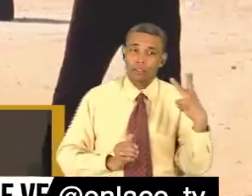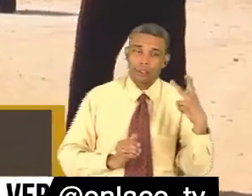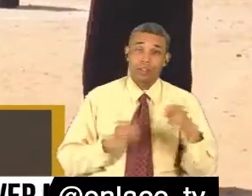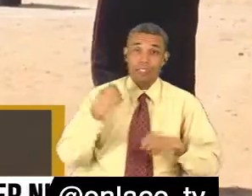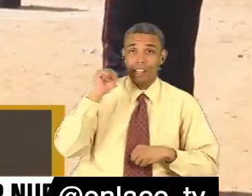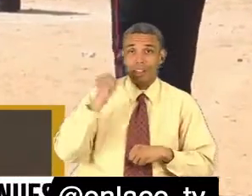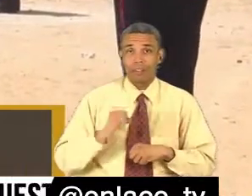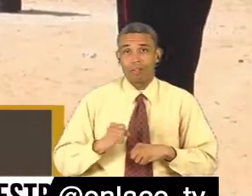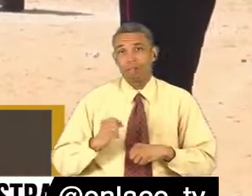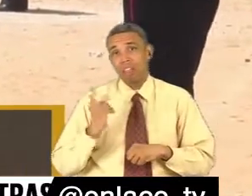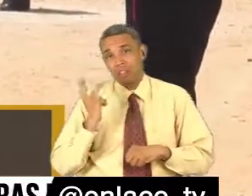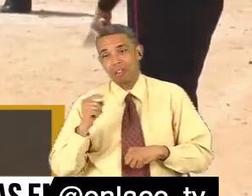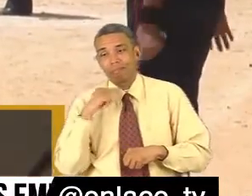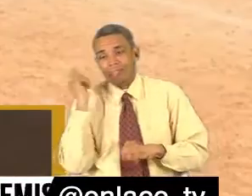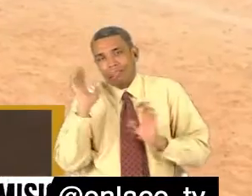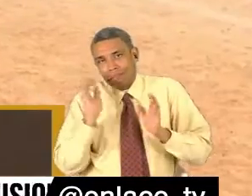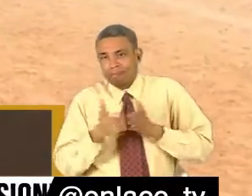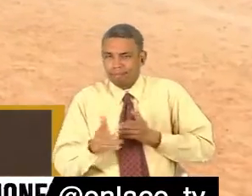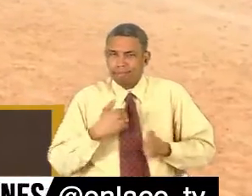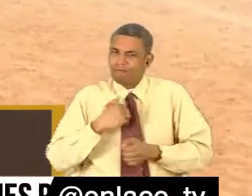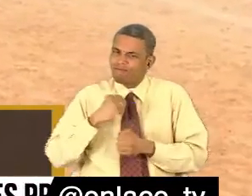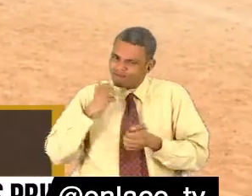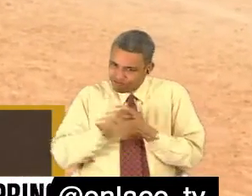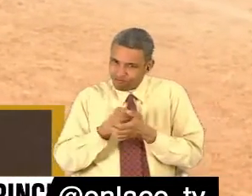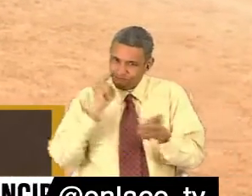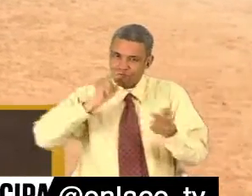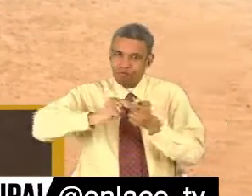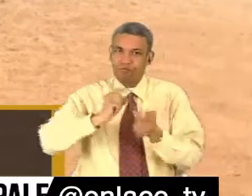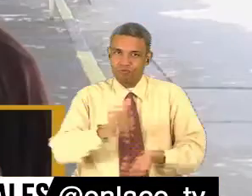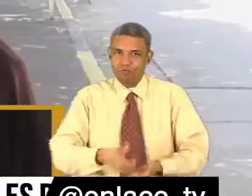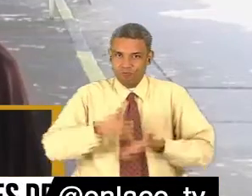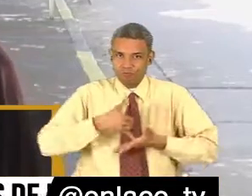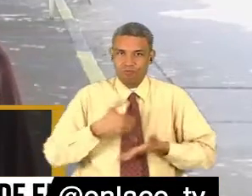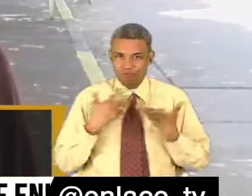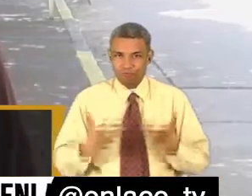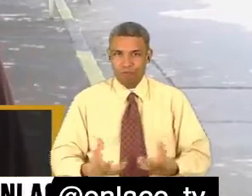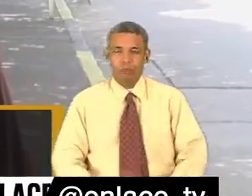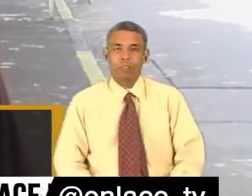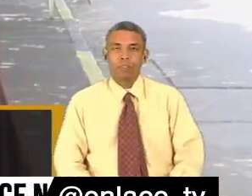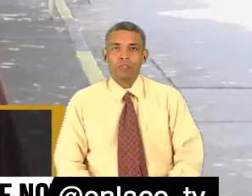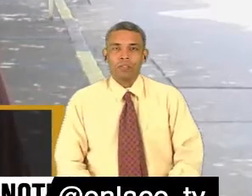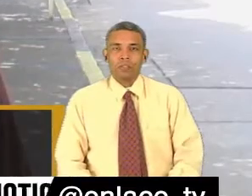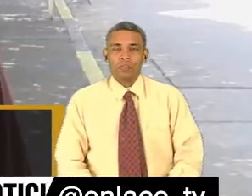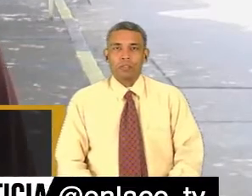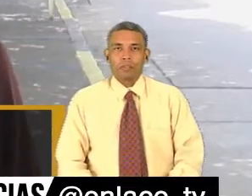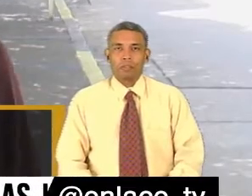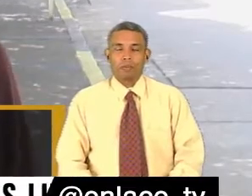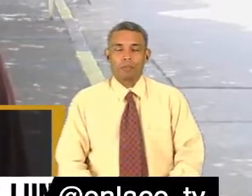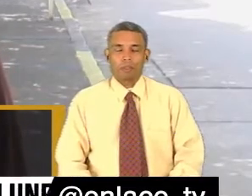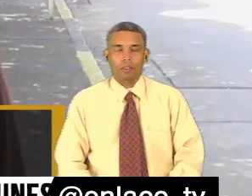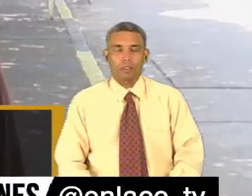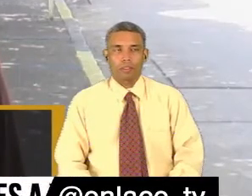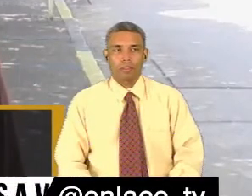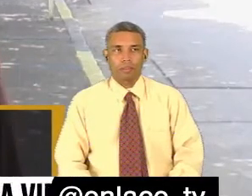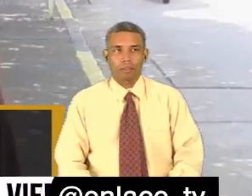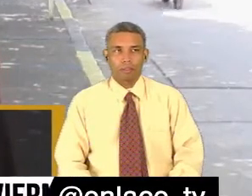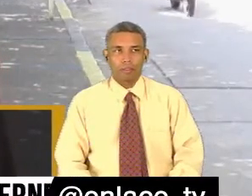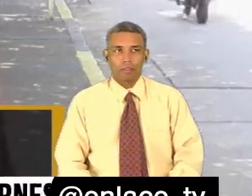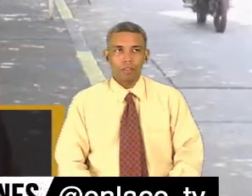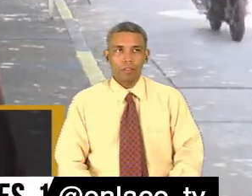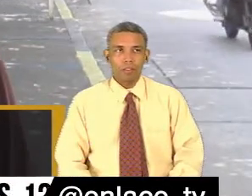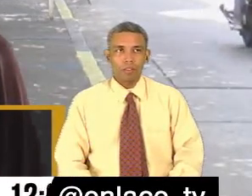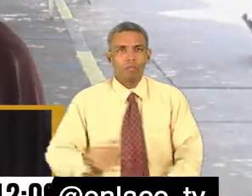las fuerzas activadas para llevarse el título del Plus 50 categoría B. Nosotros en el campeonato pasado hicimos